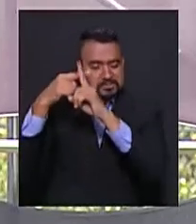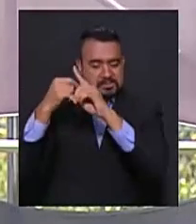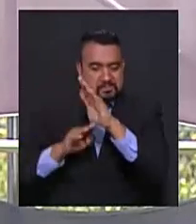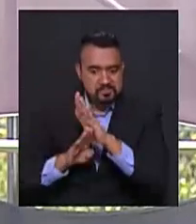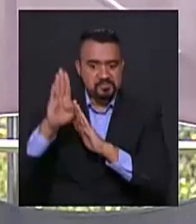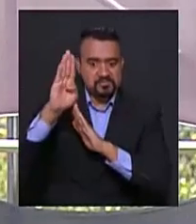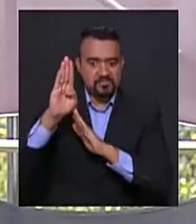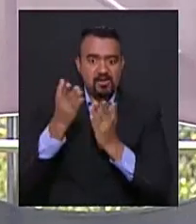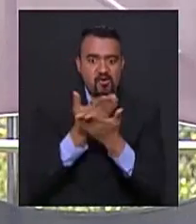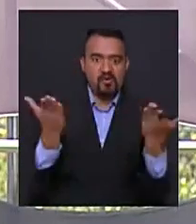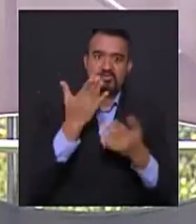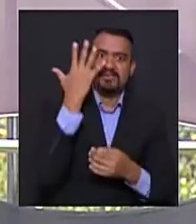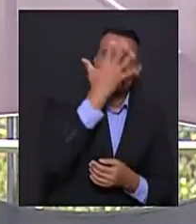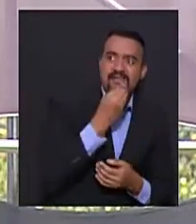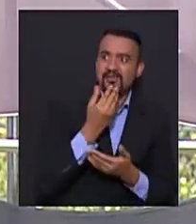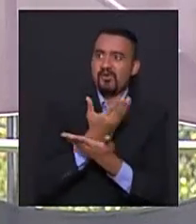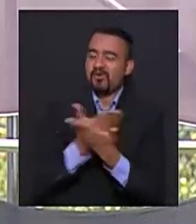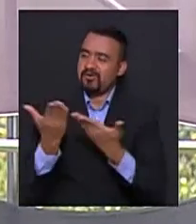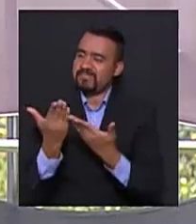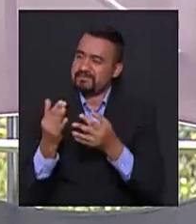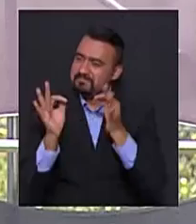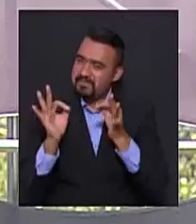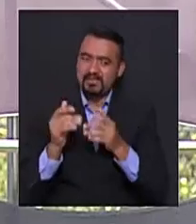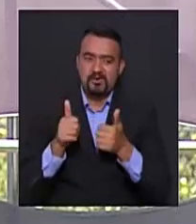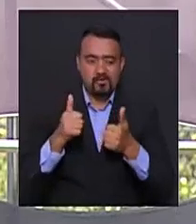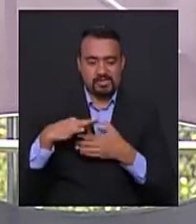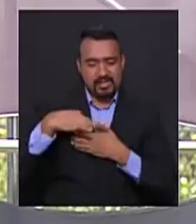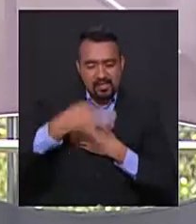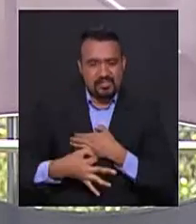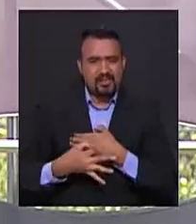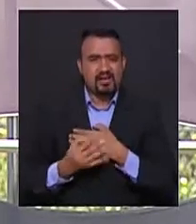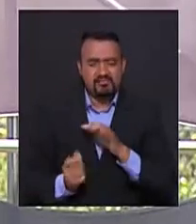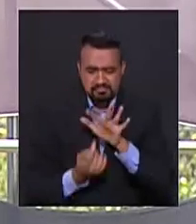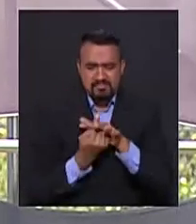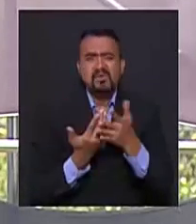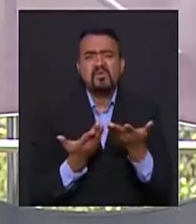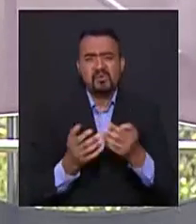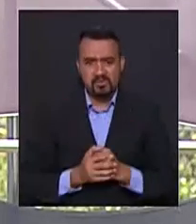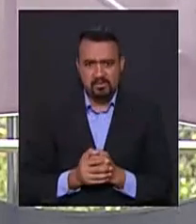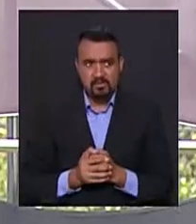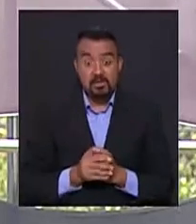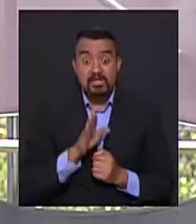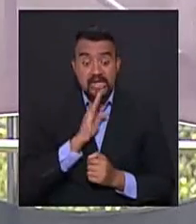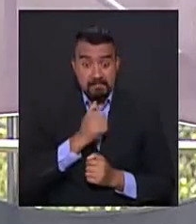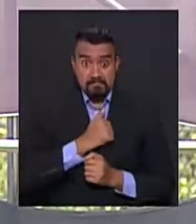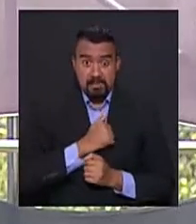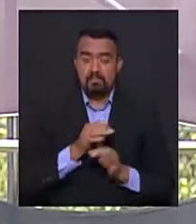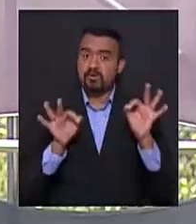la estética, del prestigio, y decidir cómo queremos seguir